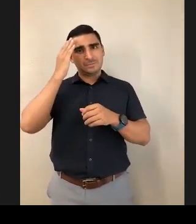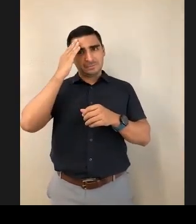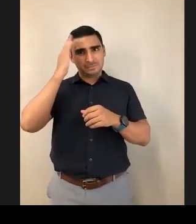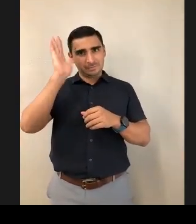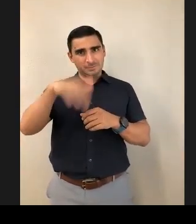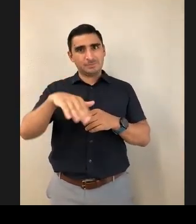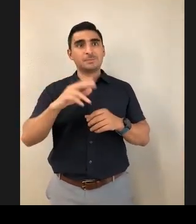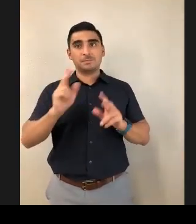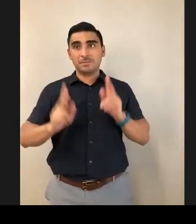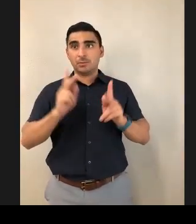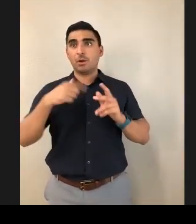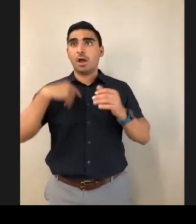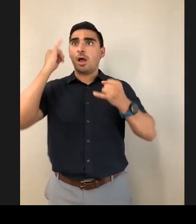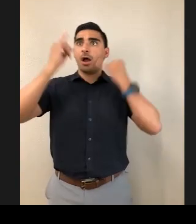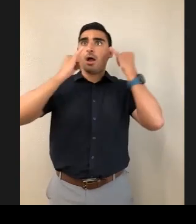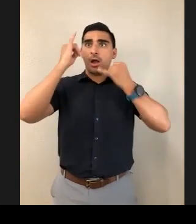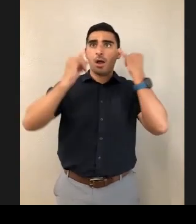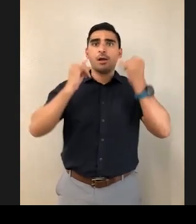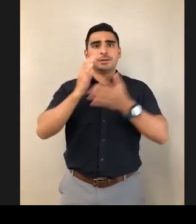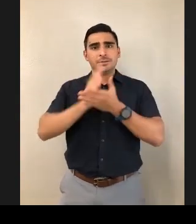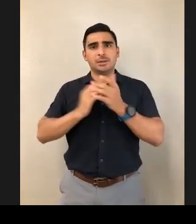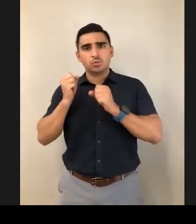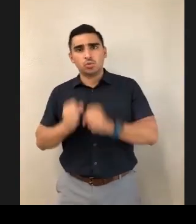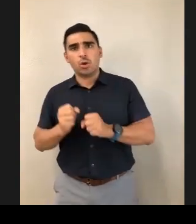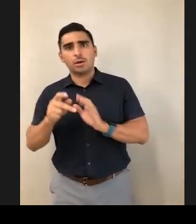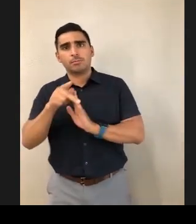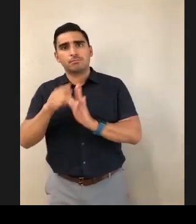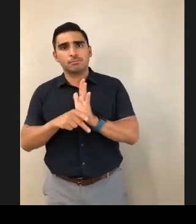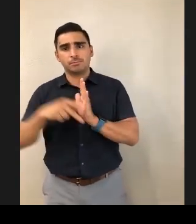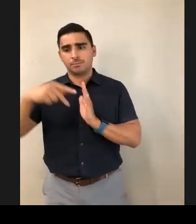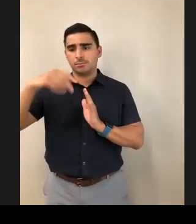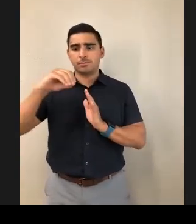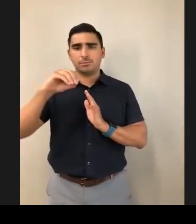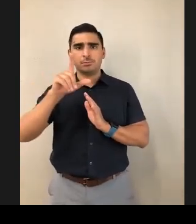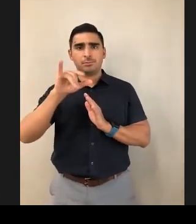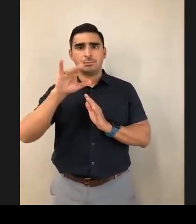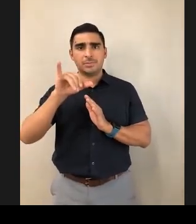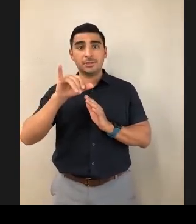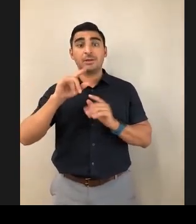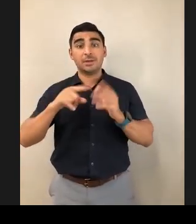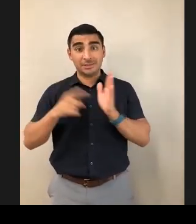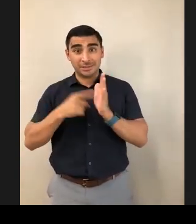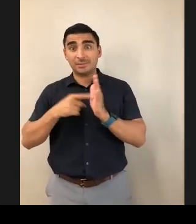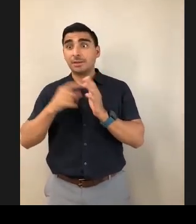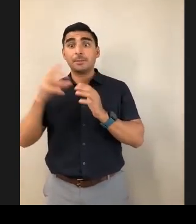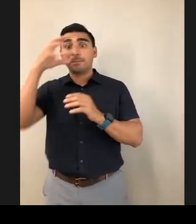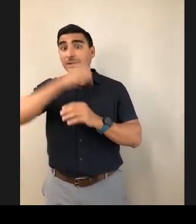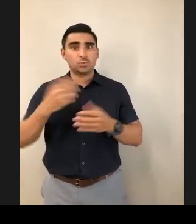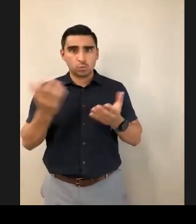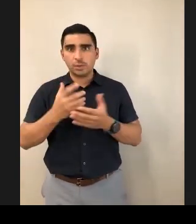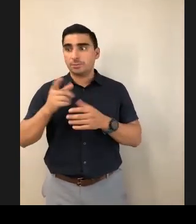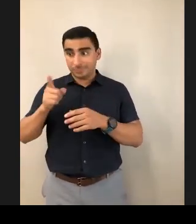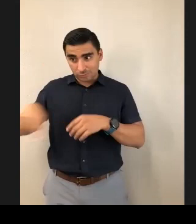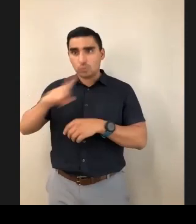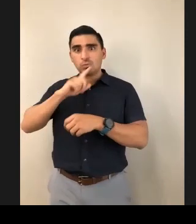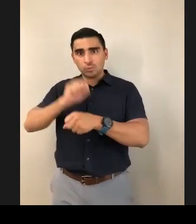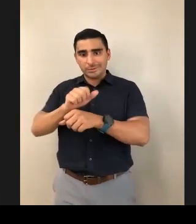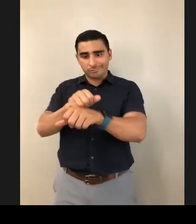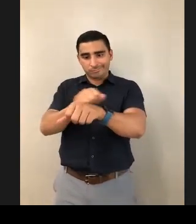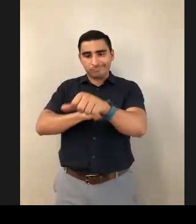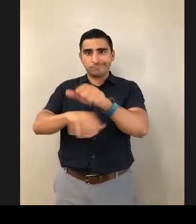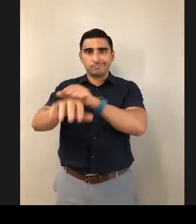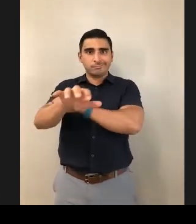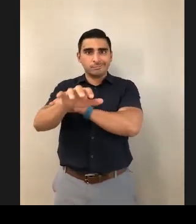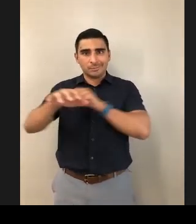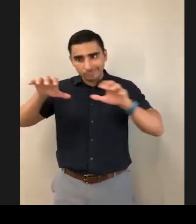personas que tienen ideas, tienen nuevas políticas y lo que falta es las